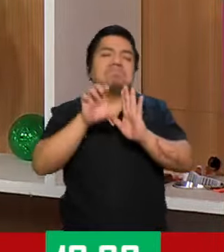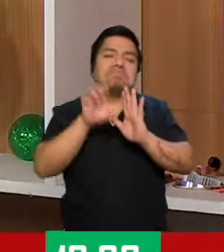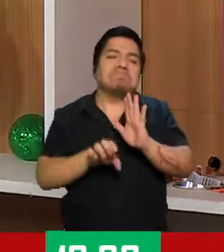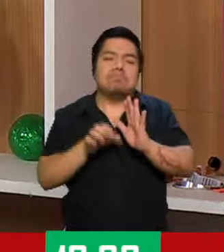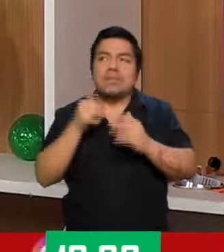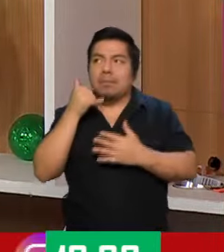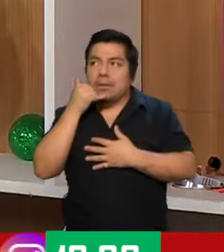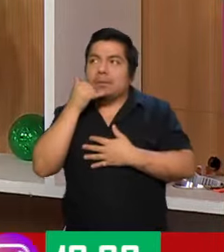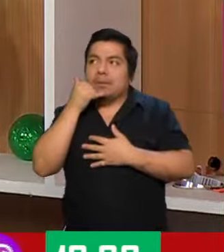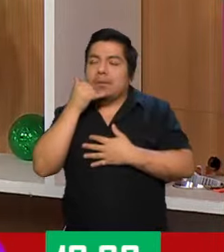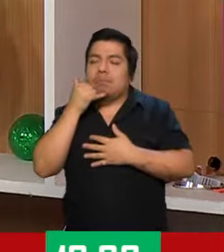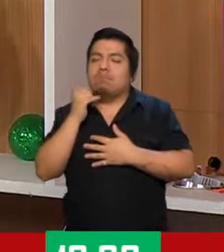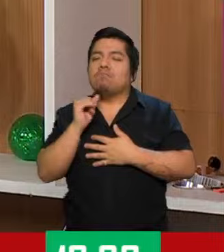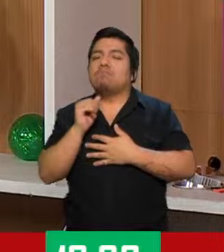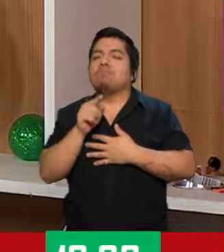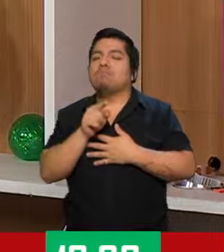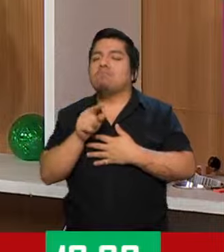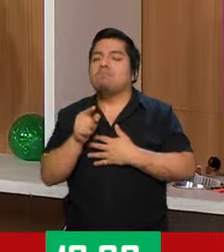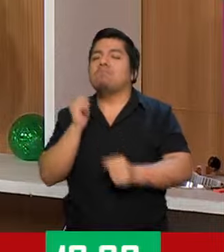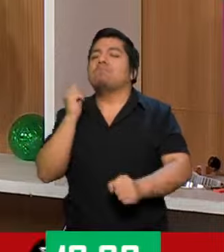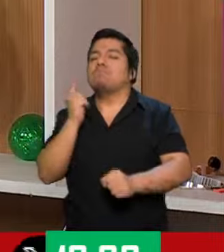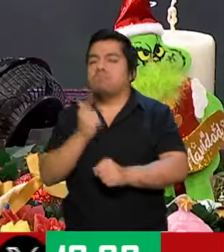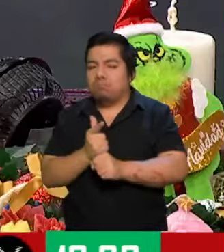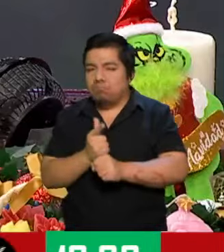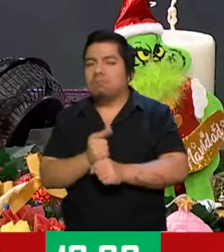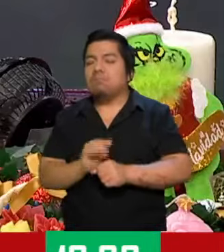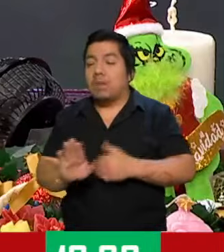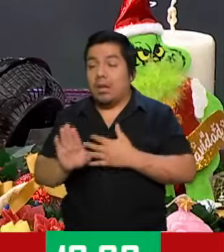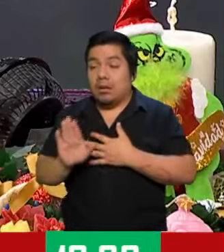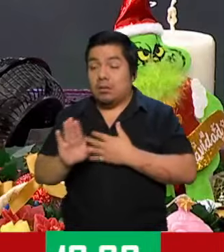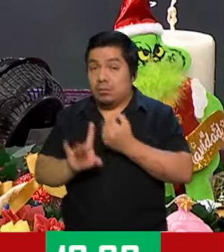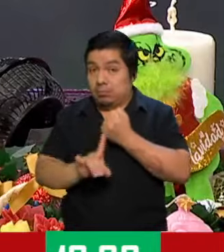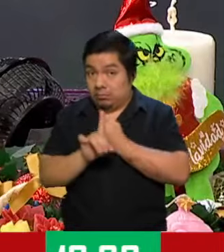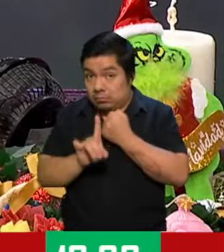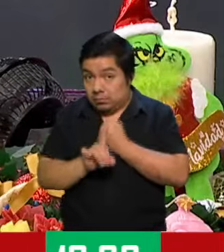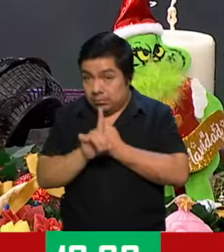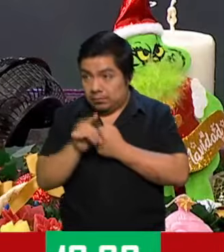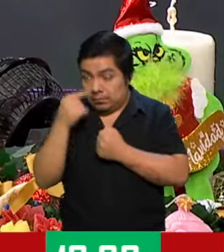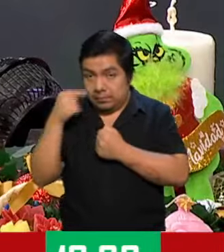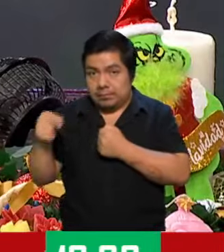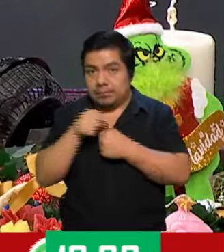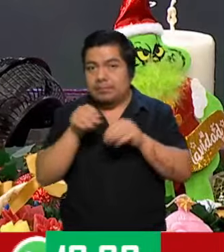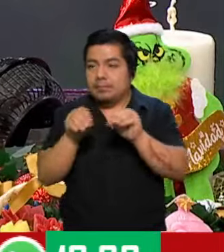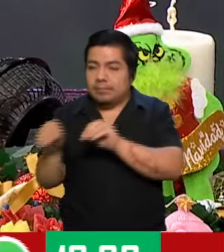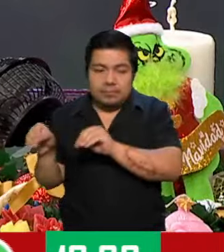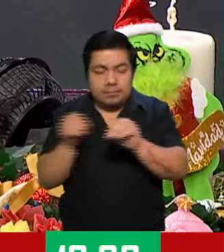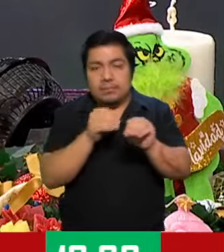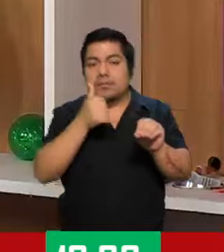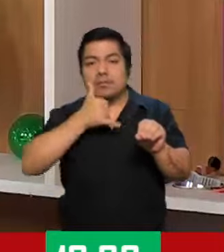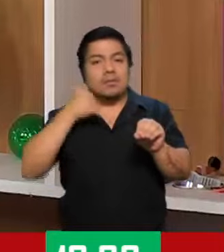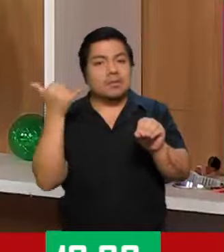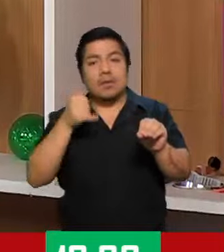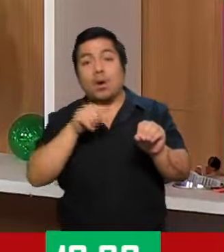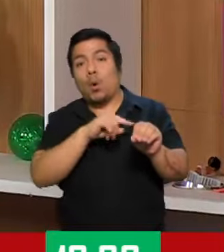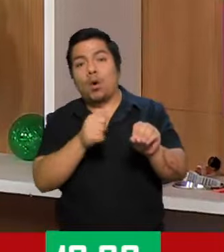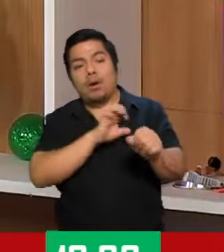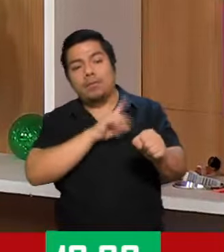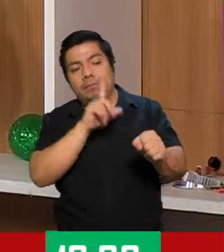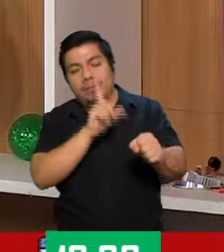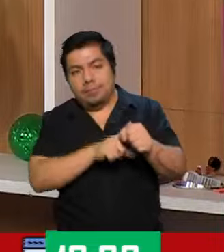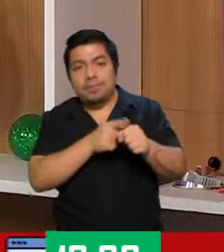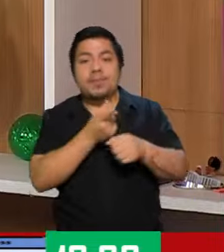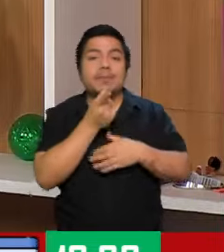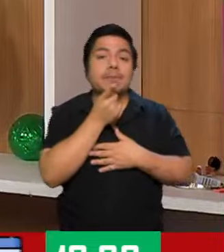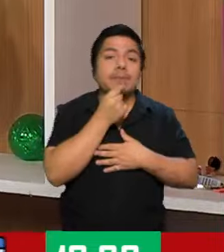el operador detecta que es una amenaza que implica un mayor riesgo, entonces deriva la llamada a un área especializada, tanto de la